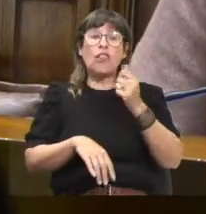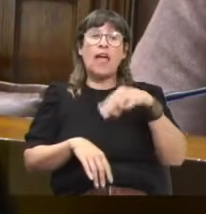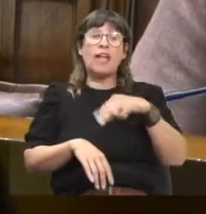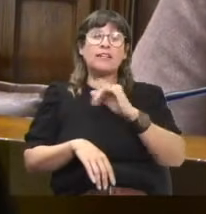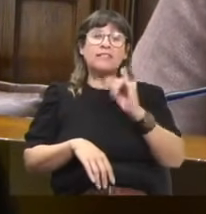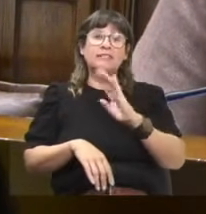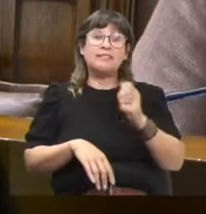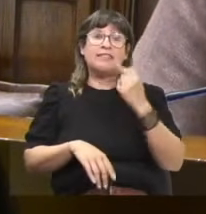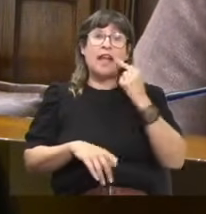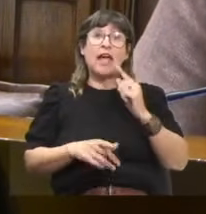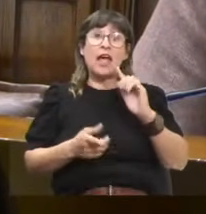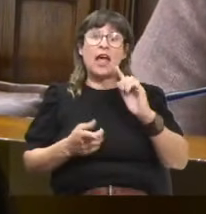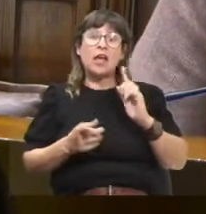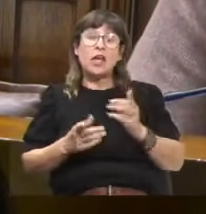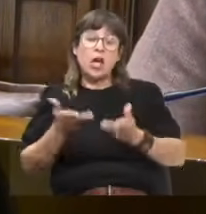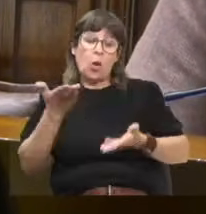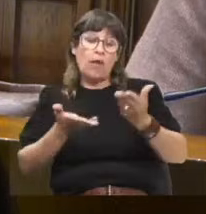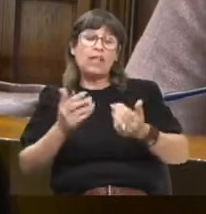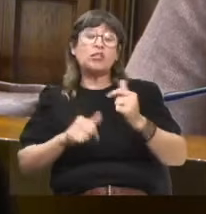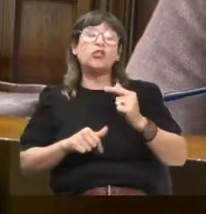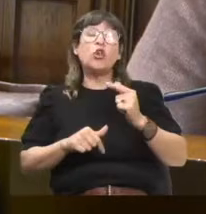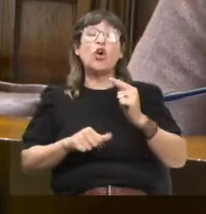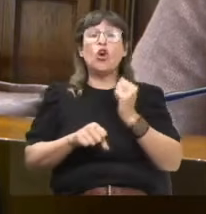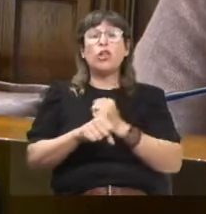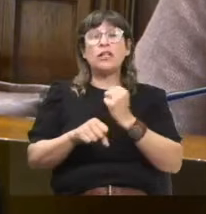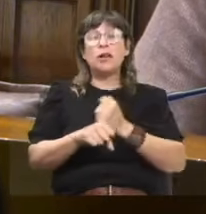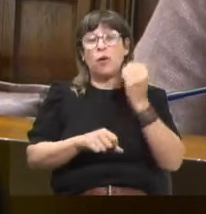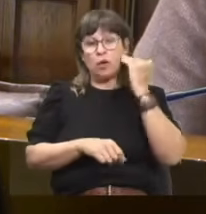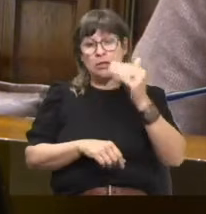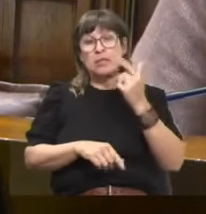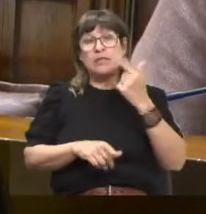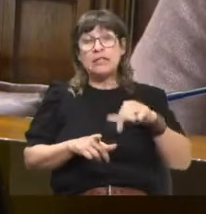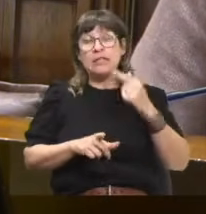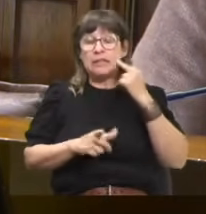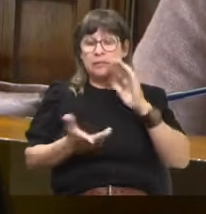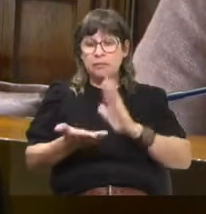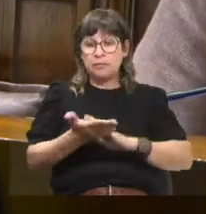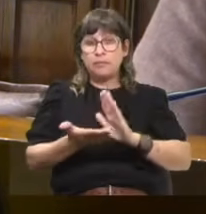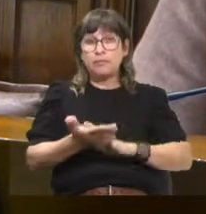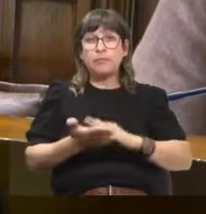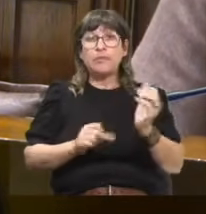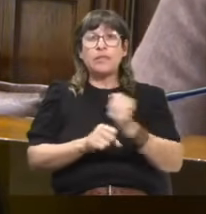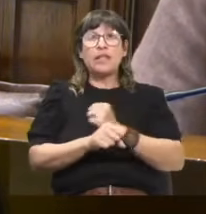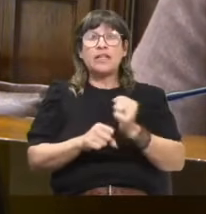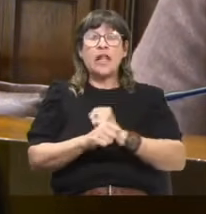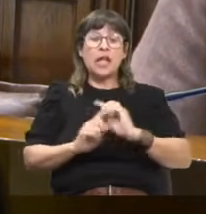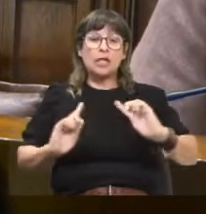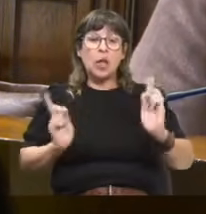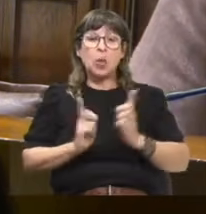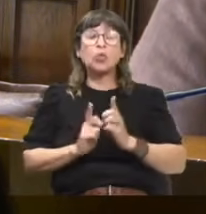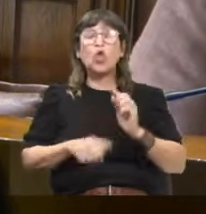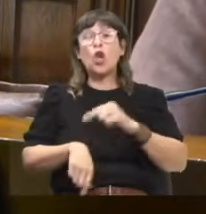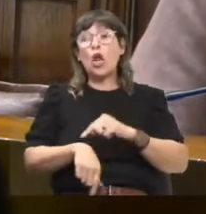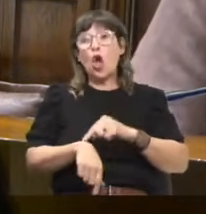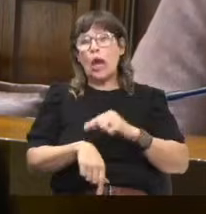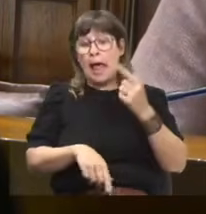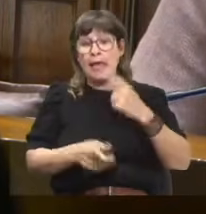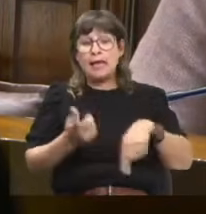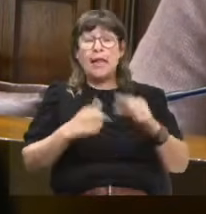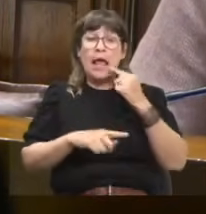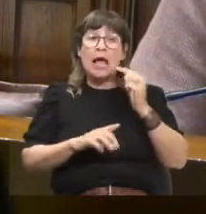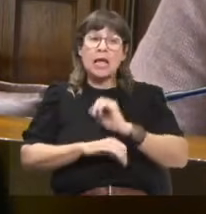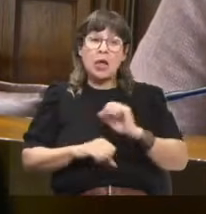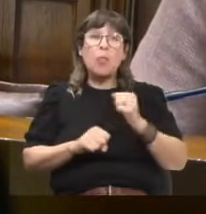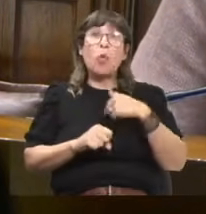el desempeño docente, resulta probado que se autorizaron reducciones horarias que permitieran el